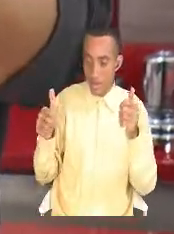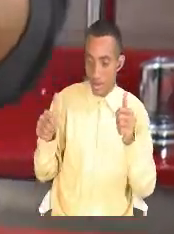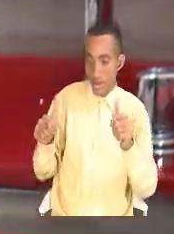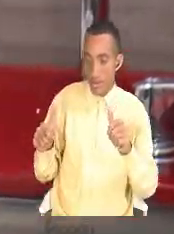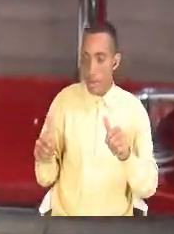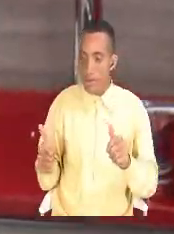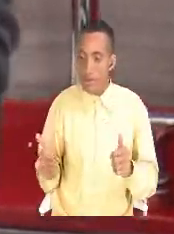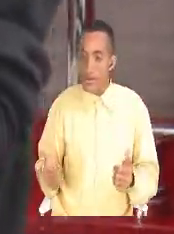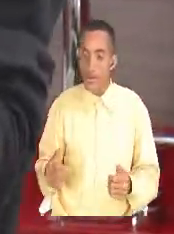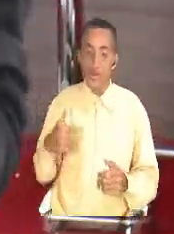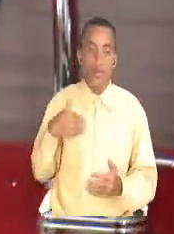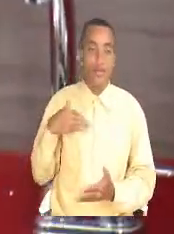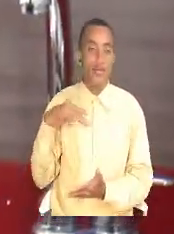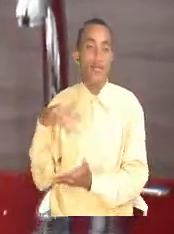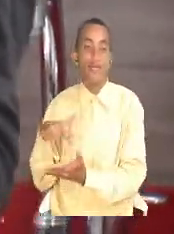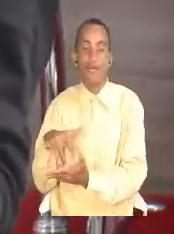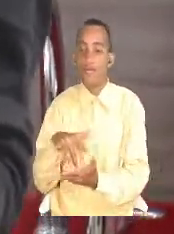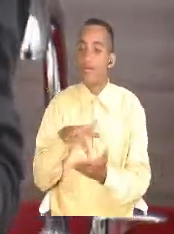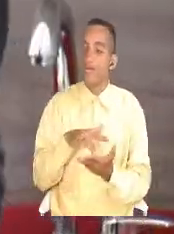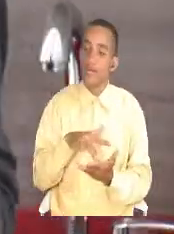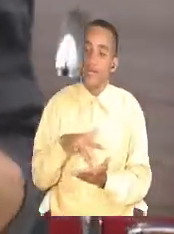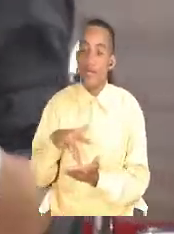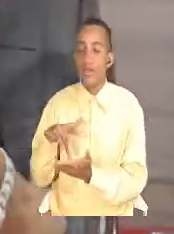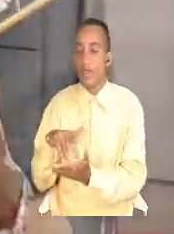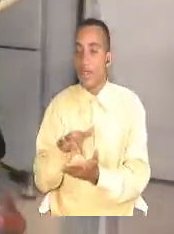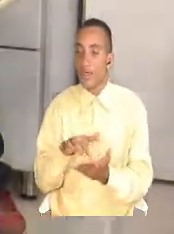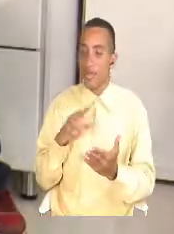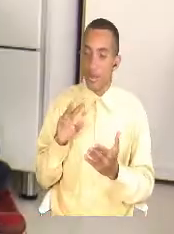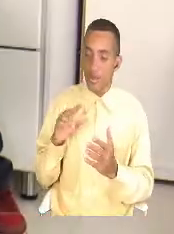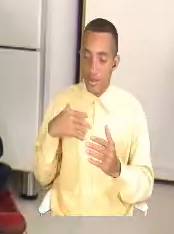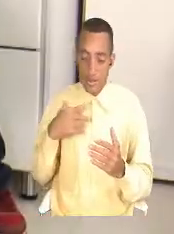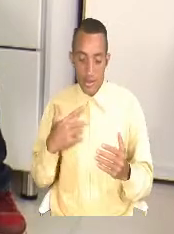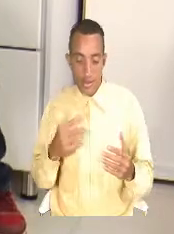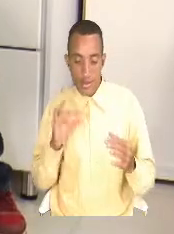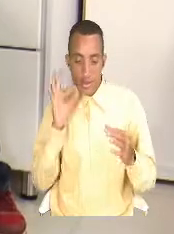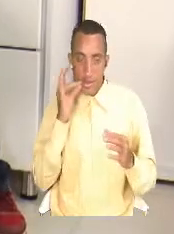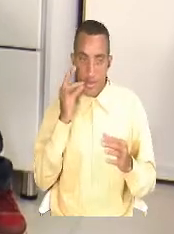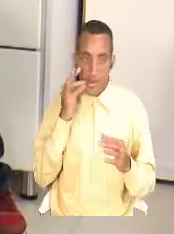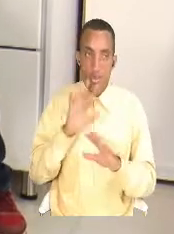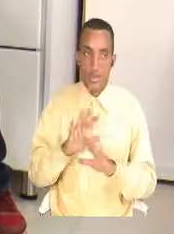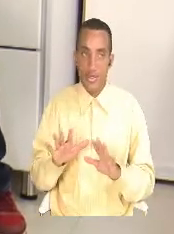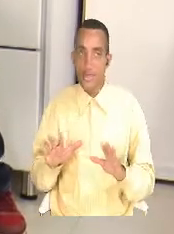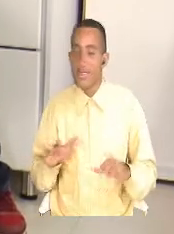y ahí llego yo con este sabroso, oh,